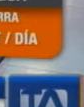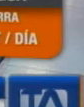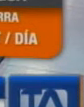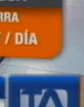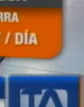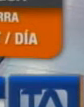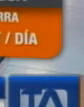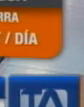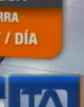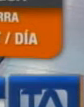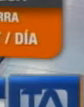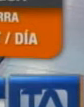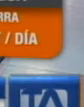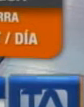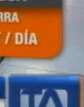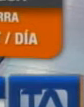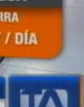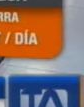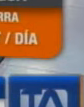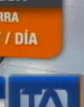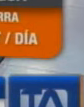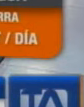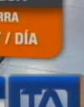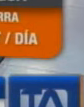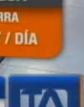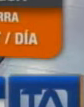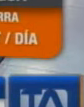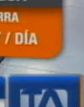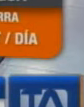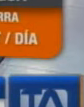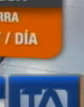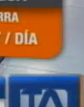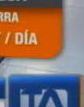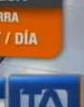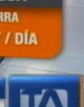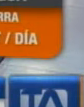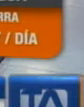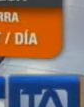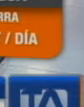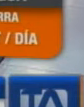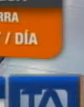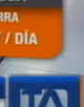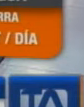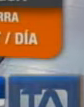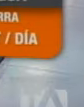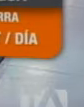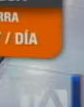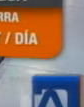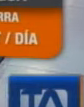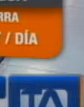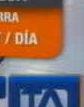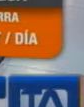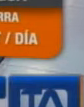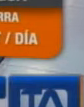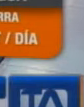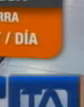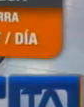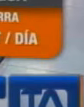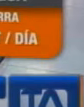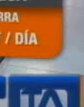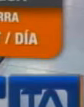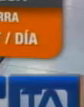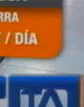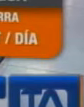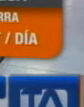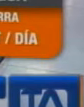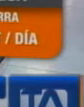o desperdicio del agua potable. Así es, imagínese, 30 litros de agua que inclusive se va a ver reflejado en la factura que usted paga mensualmente. Ahorrar agua, entonces, a